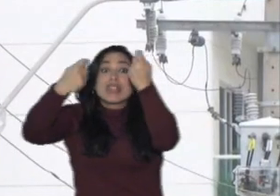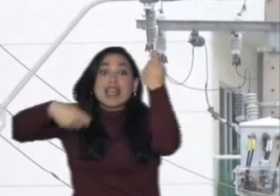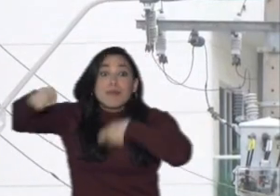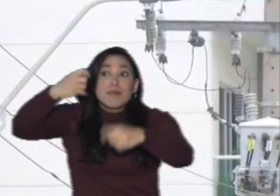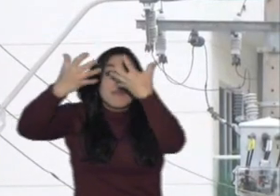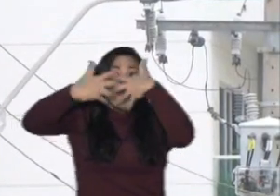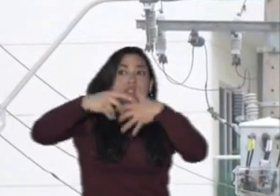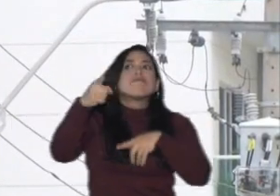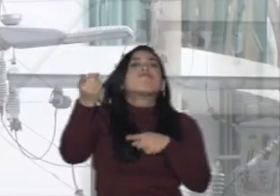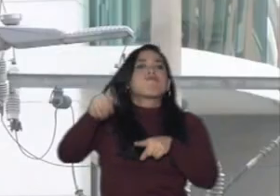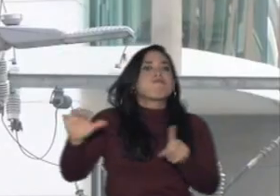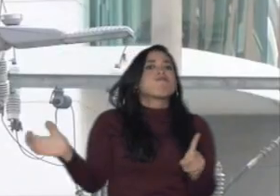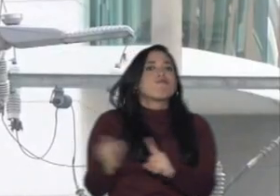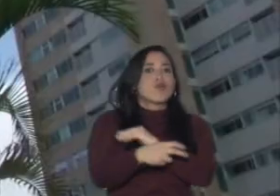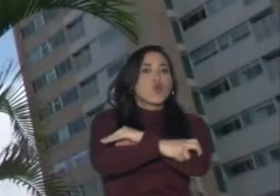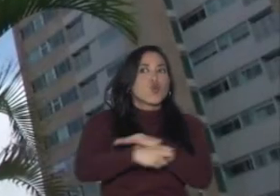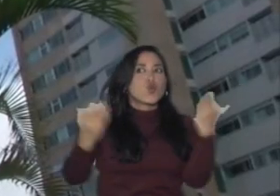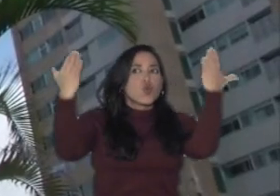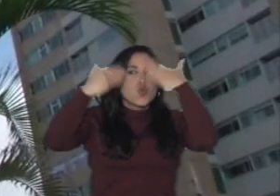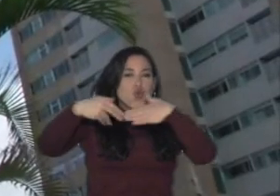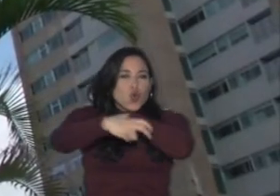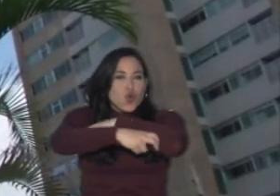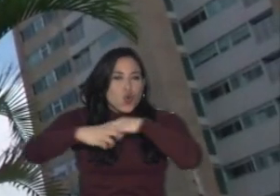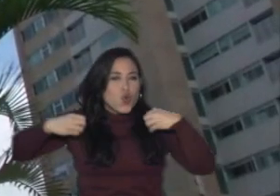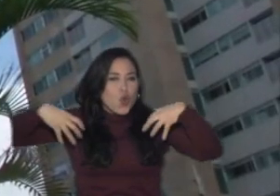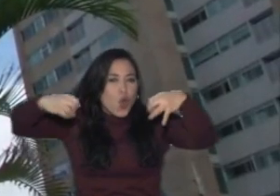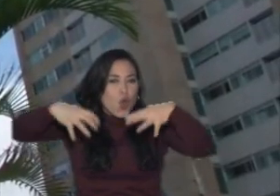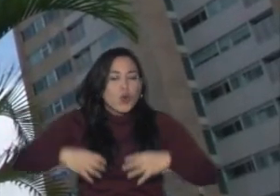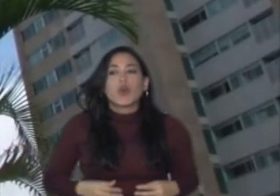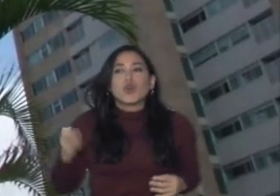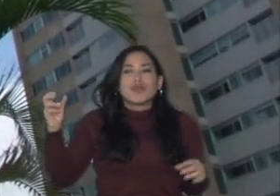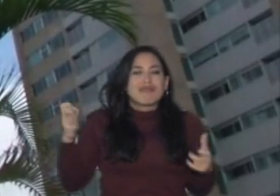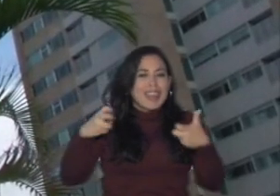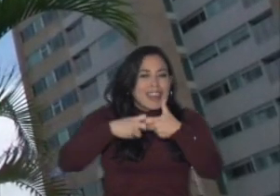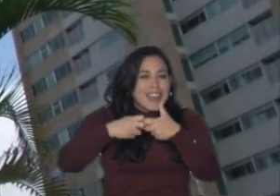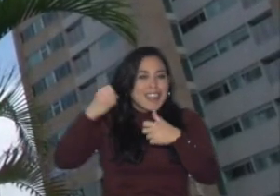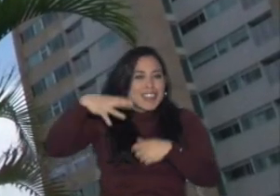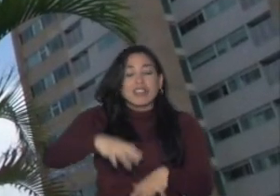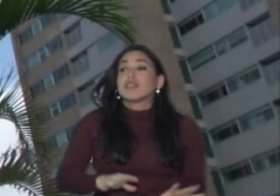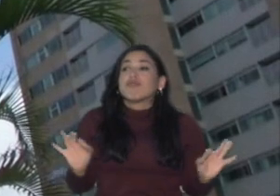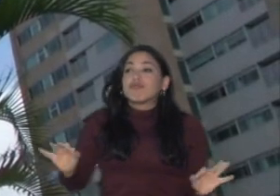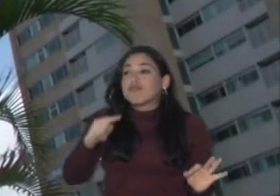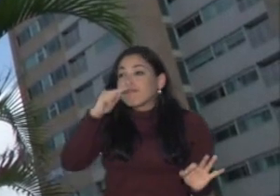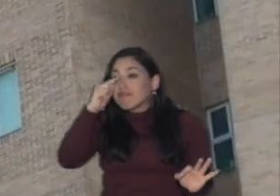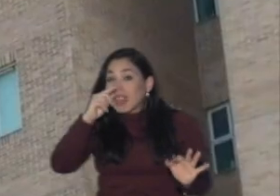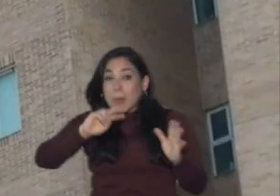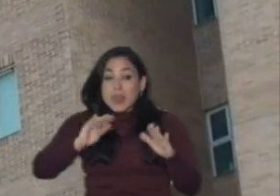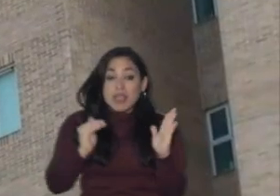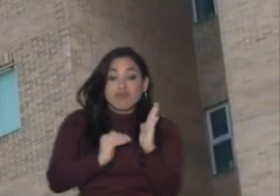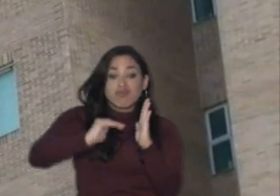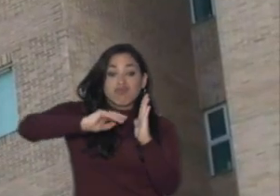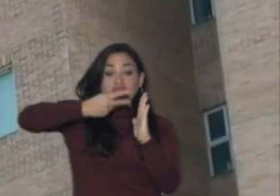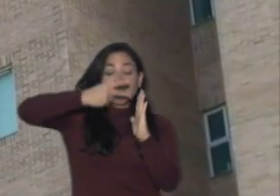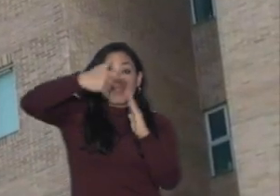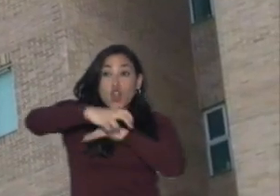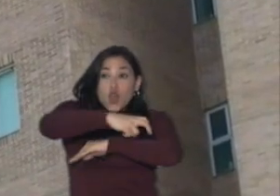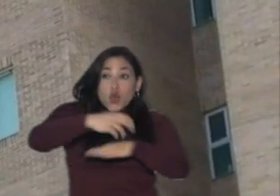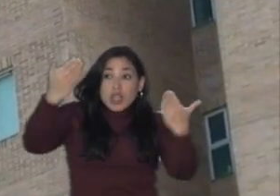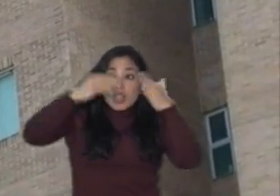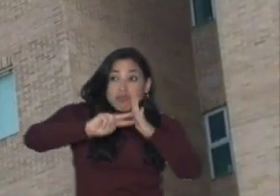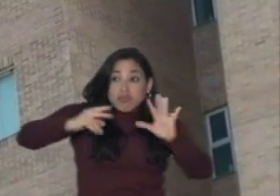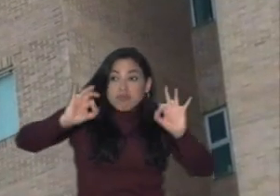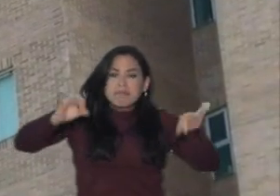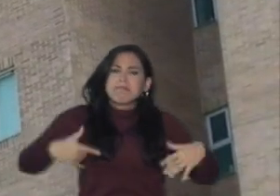industriales. ¿Los mecanismos de robo de energía son más sofisticados en la medida que va aumentando el estrato social? Digamos, no